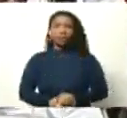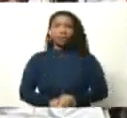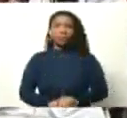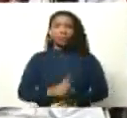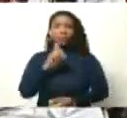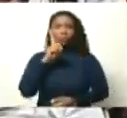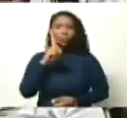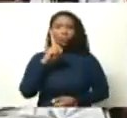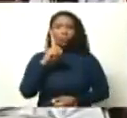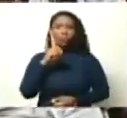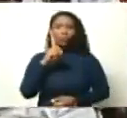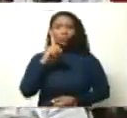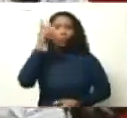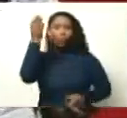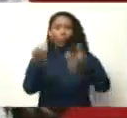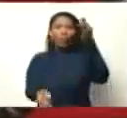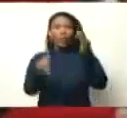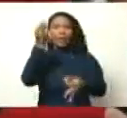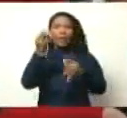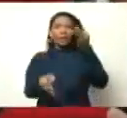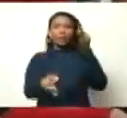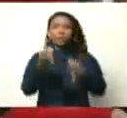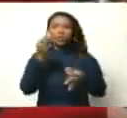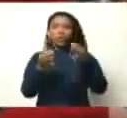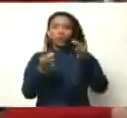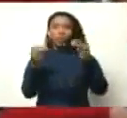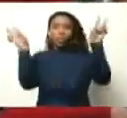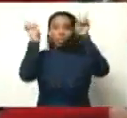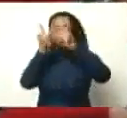un juicio, unas